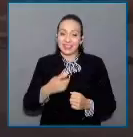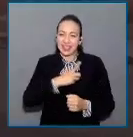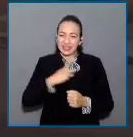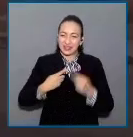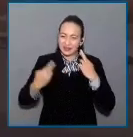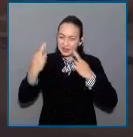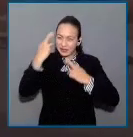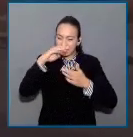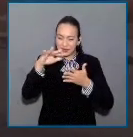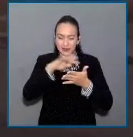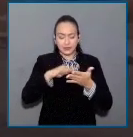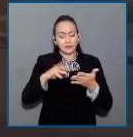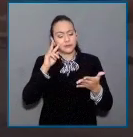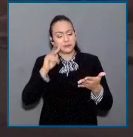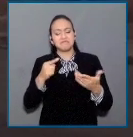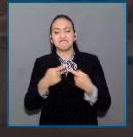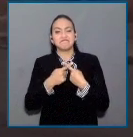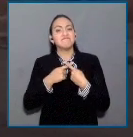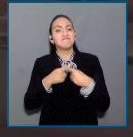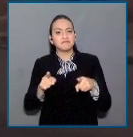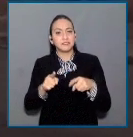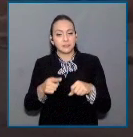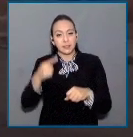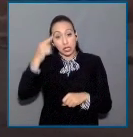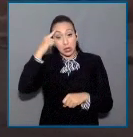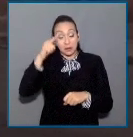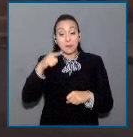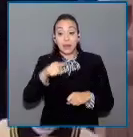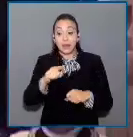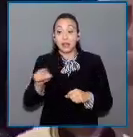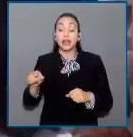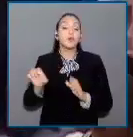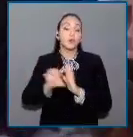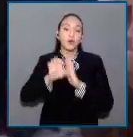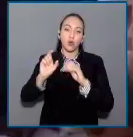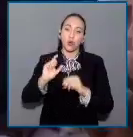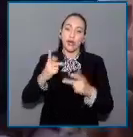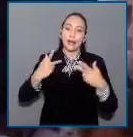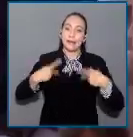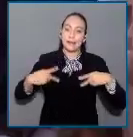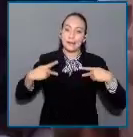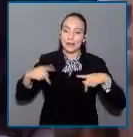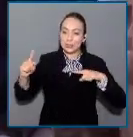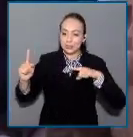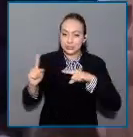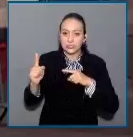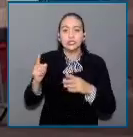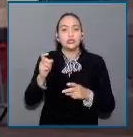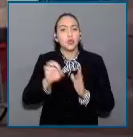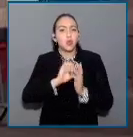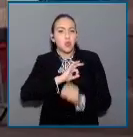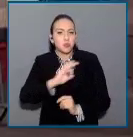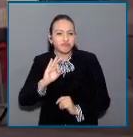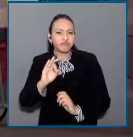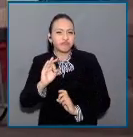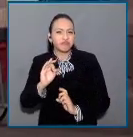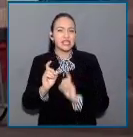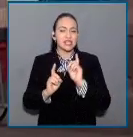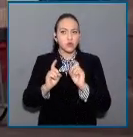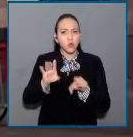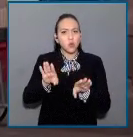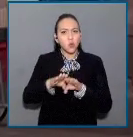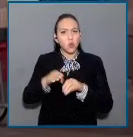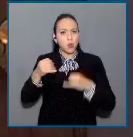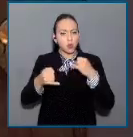una habilitación excepcional para suplir ausencias, lo que puede poner en duda la imparcialidad de los juzgadores